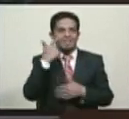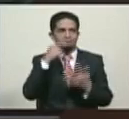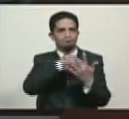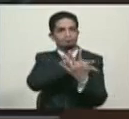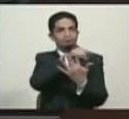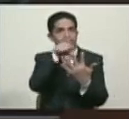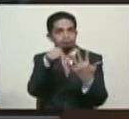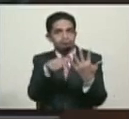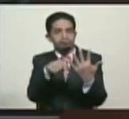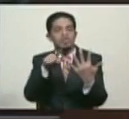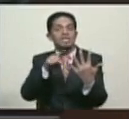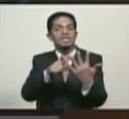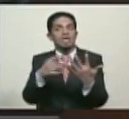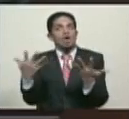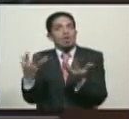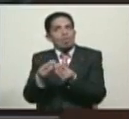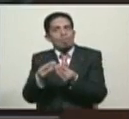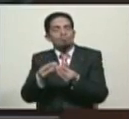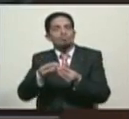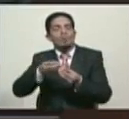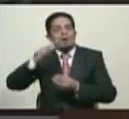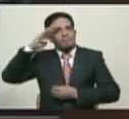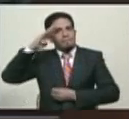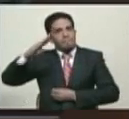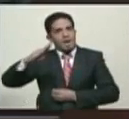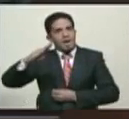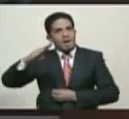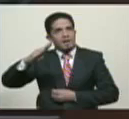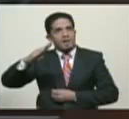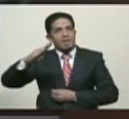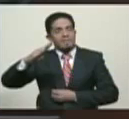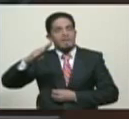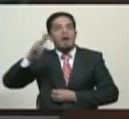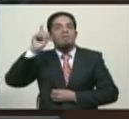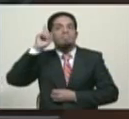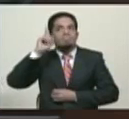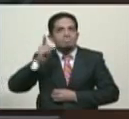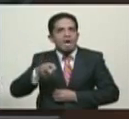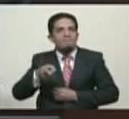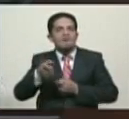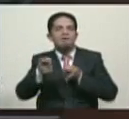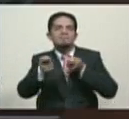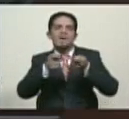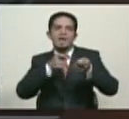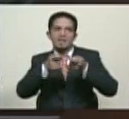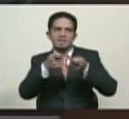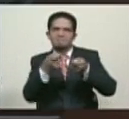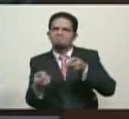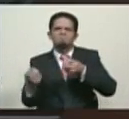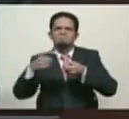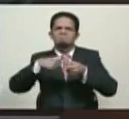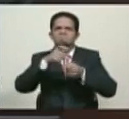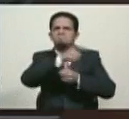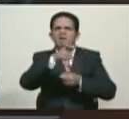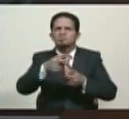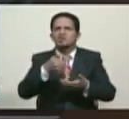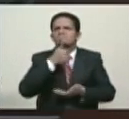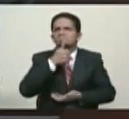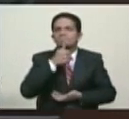nuestra heroica Fuerza Armada Nacional Bolivariana, debe ser dirigido e integrado por hombres y